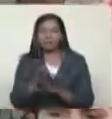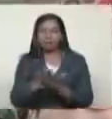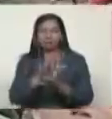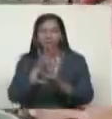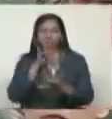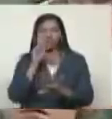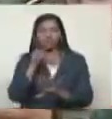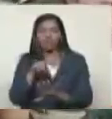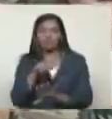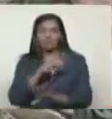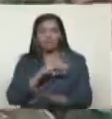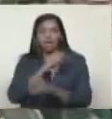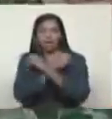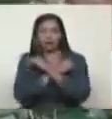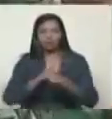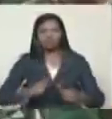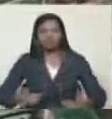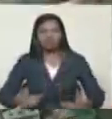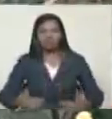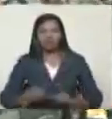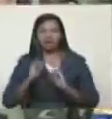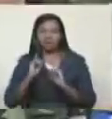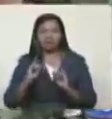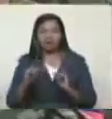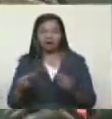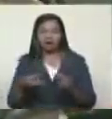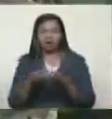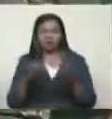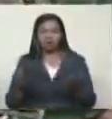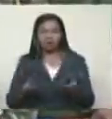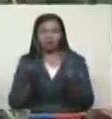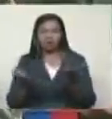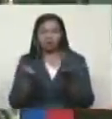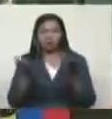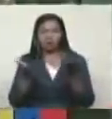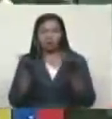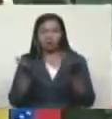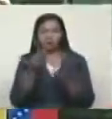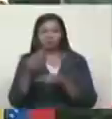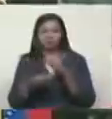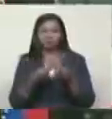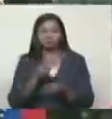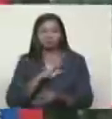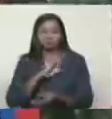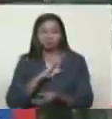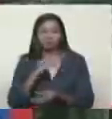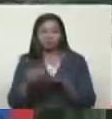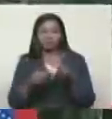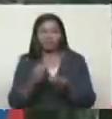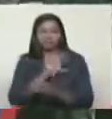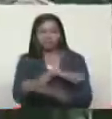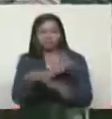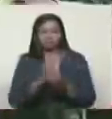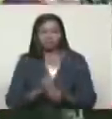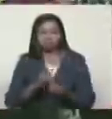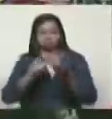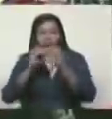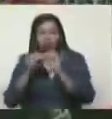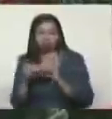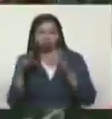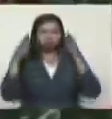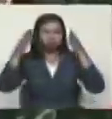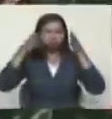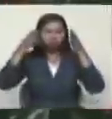Fuerza Armada Nacional Bolivariana como tropa regular, como tropa alistada, y se forje como tropa